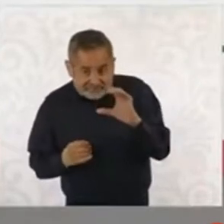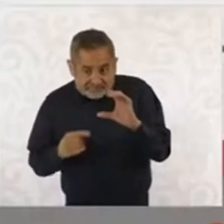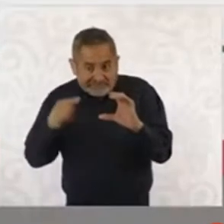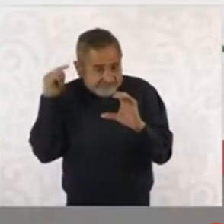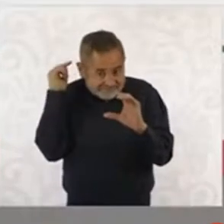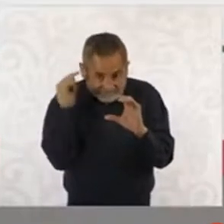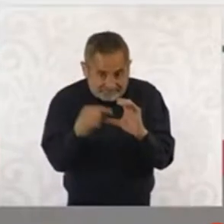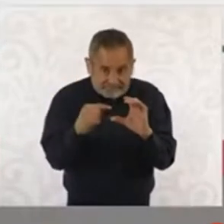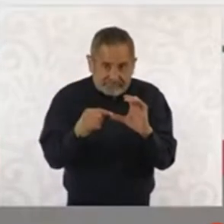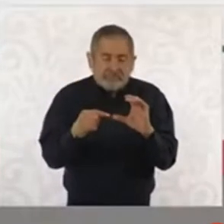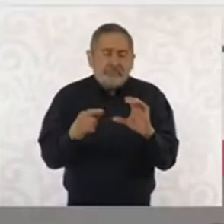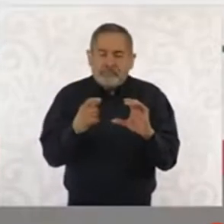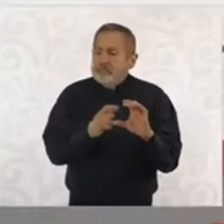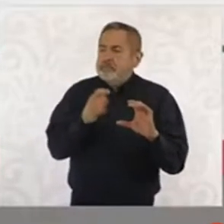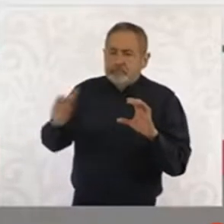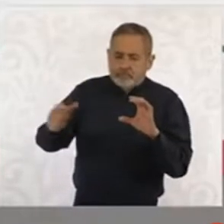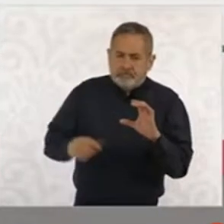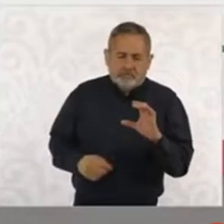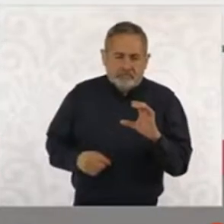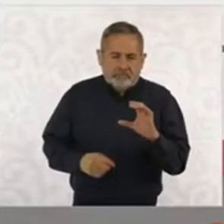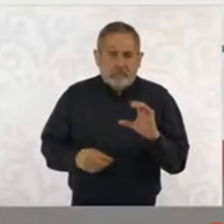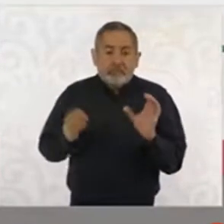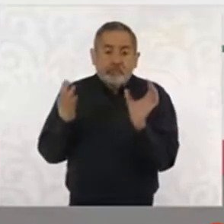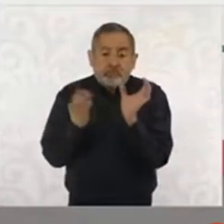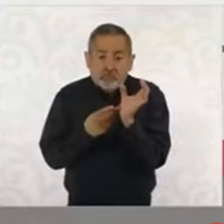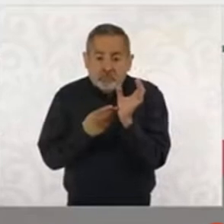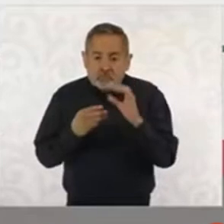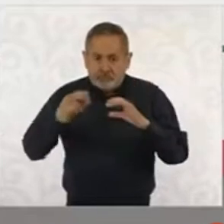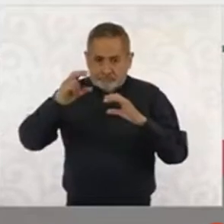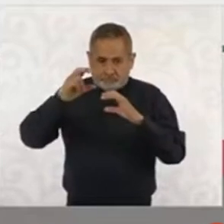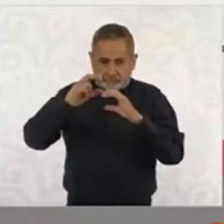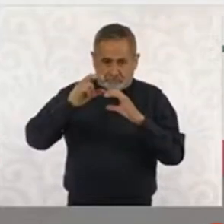Entonces, la puerta del SAT está abierta,